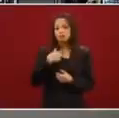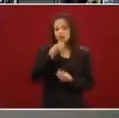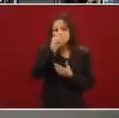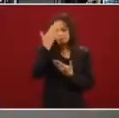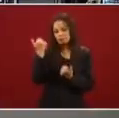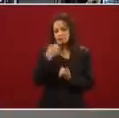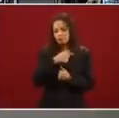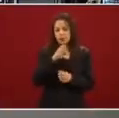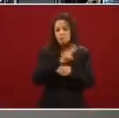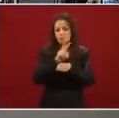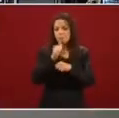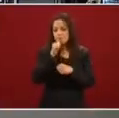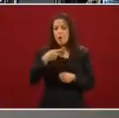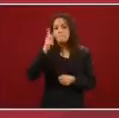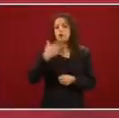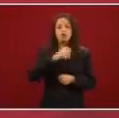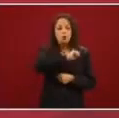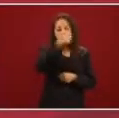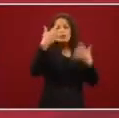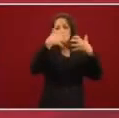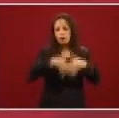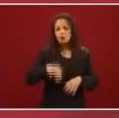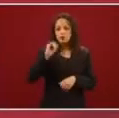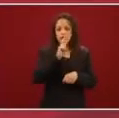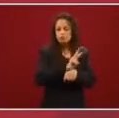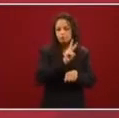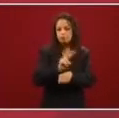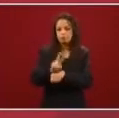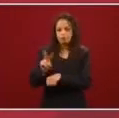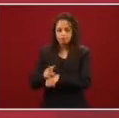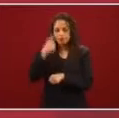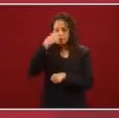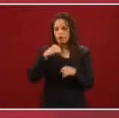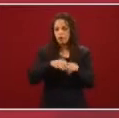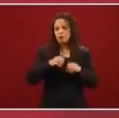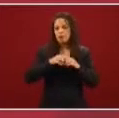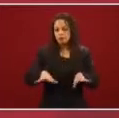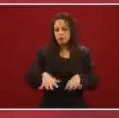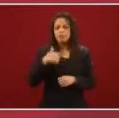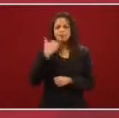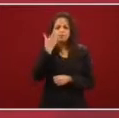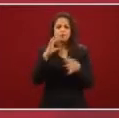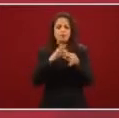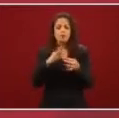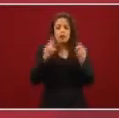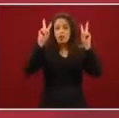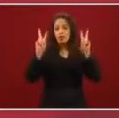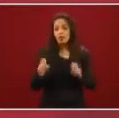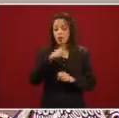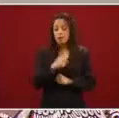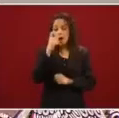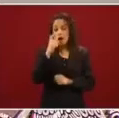otras empresas que estamos verificando, y la estamos verificando a la luz de la información. Lo que yo sí quiero comentar es que en el tema del agua es un tema